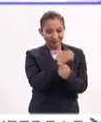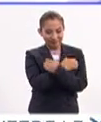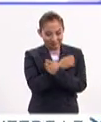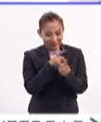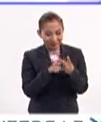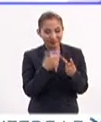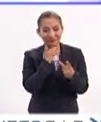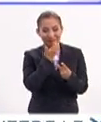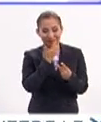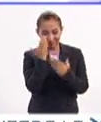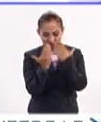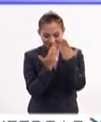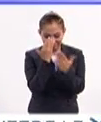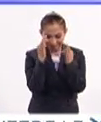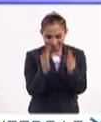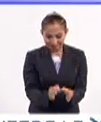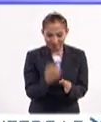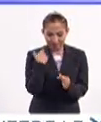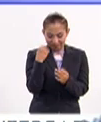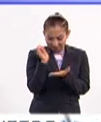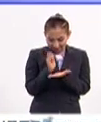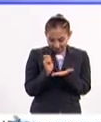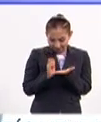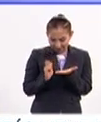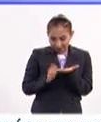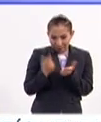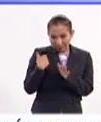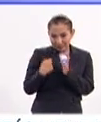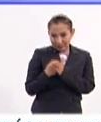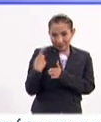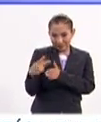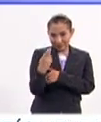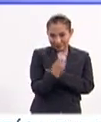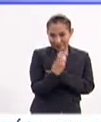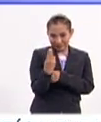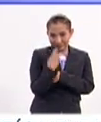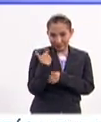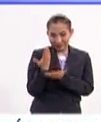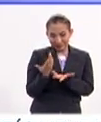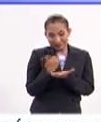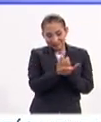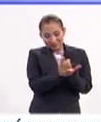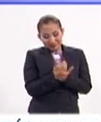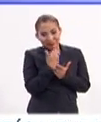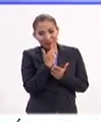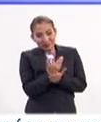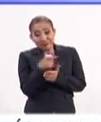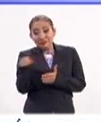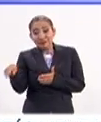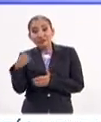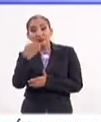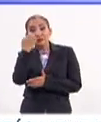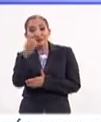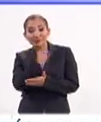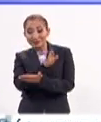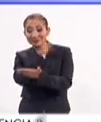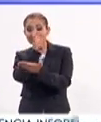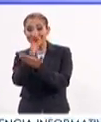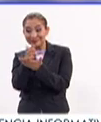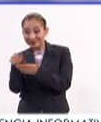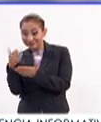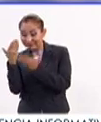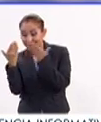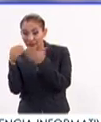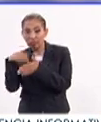educación, hábitos de estudio, hábitos para satisfacer sus necesidades fisiológicas, en la escuela, ya en la parte